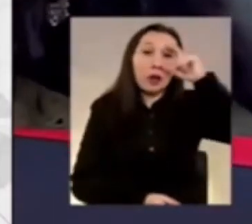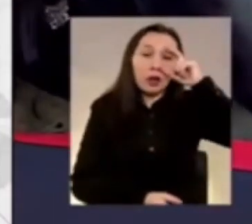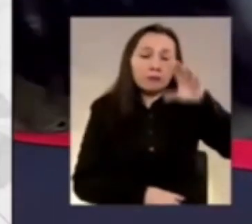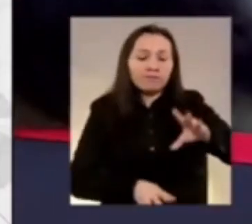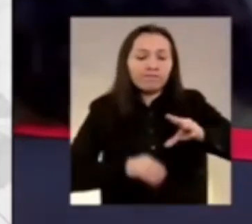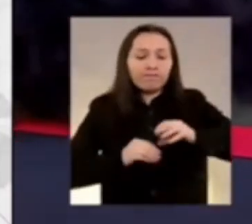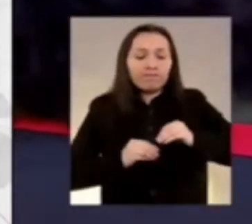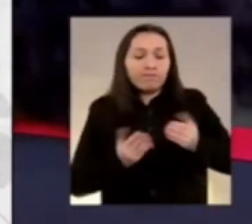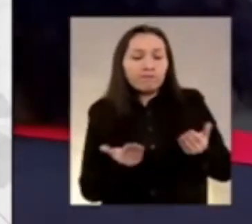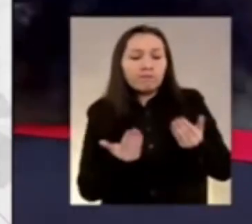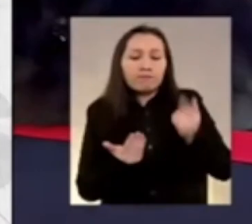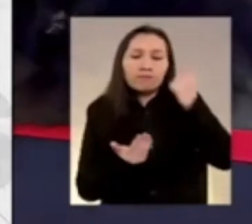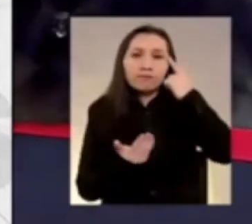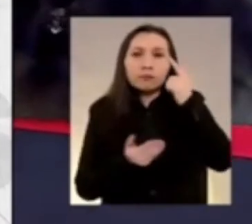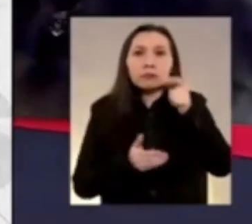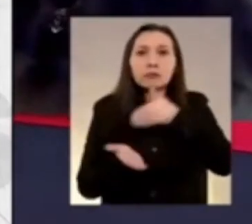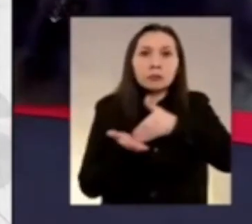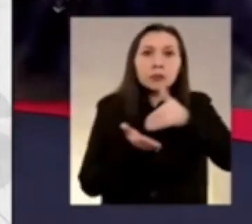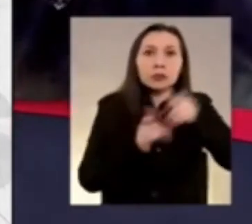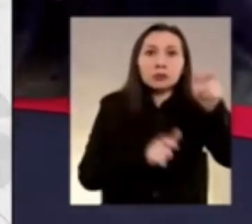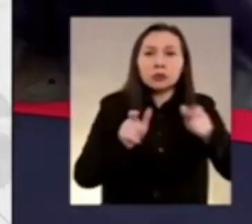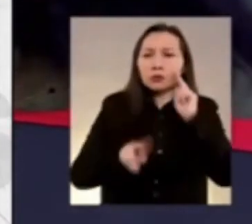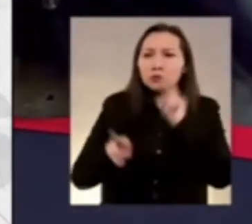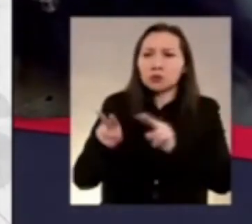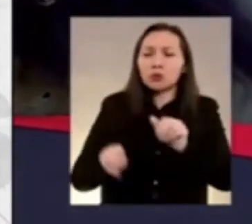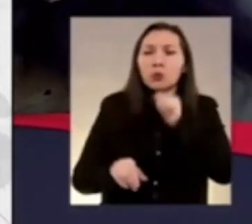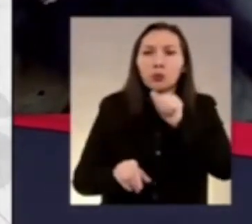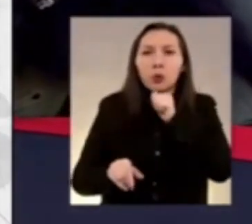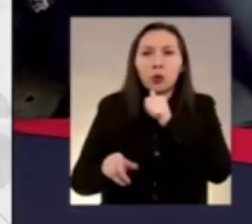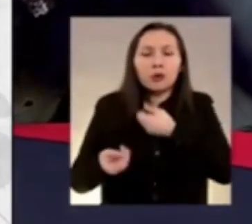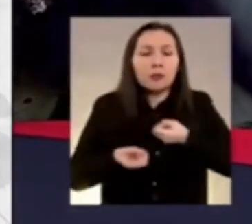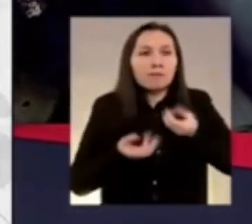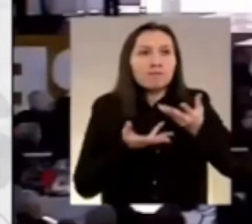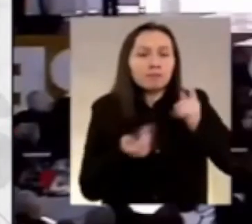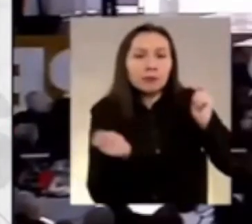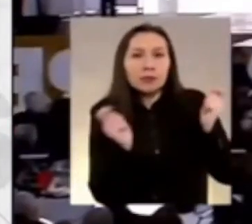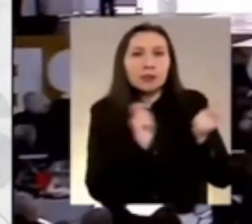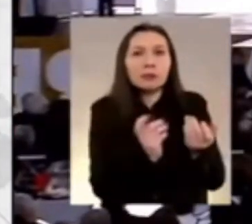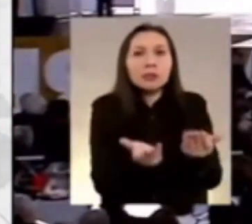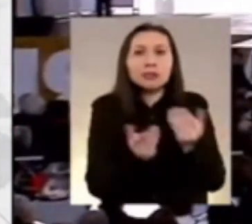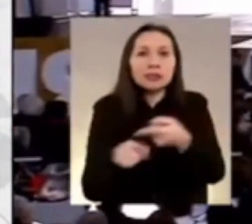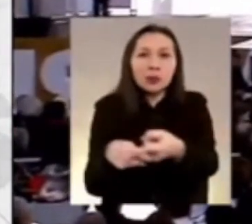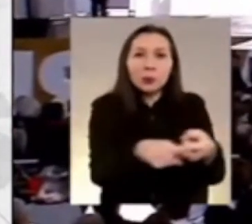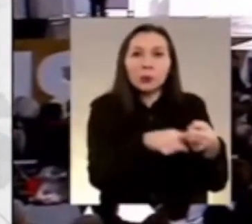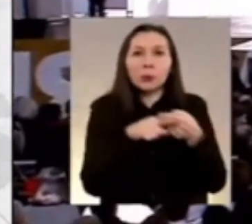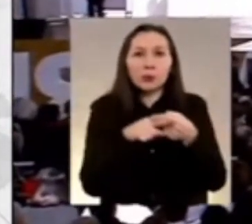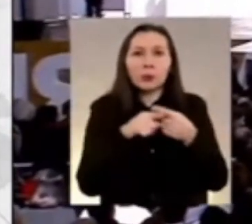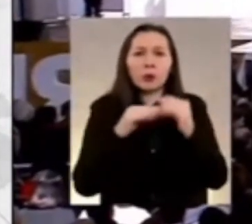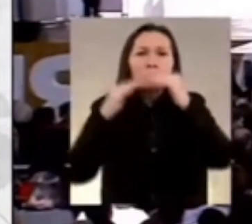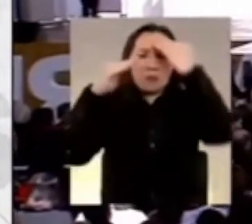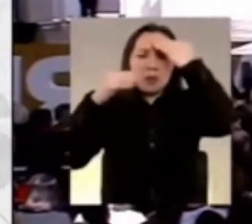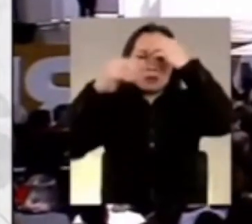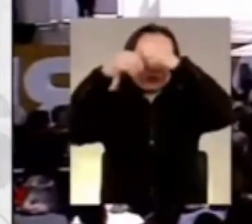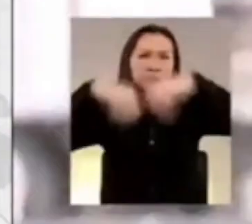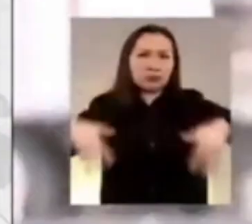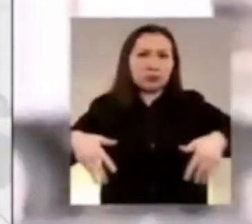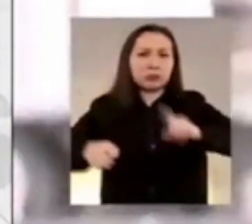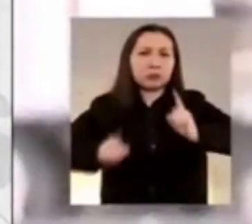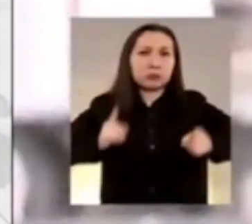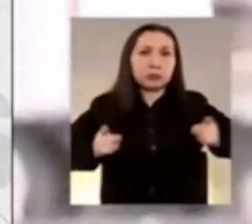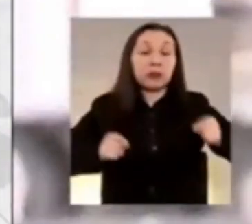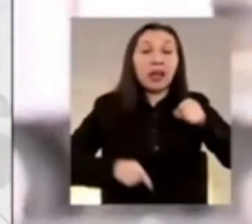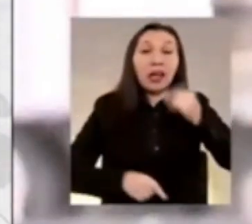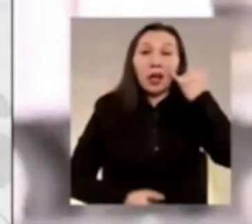encarnó la esperanza de millones de chilenos pobres y la necesidad de cambiar esa sociedad oligárquica. Ante